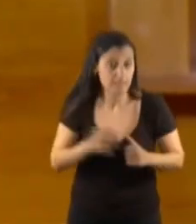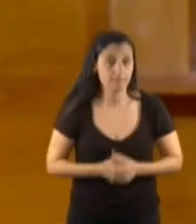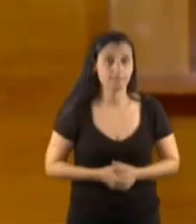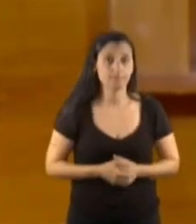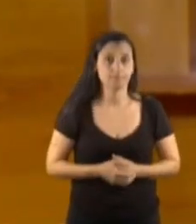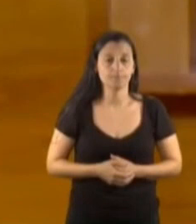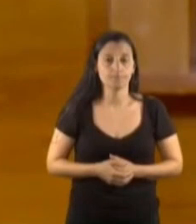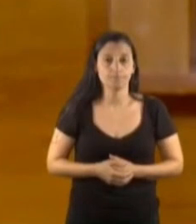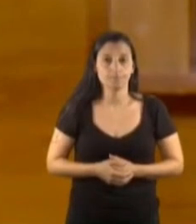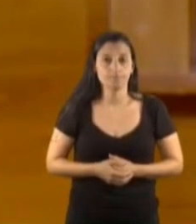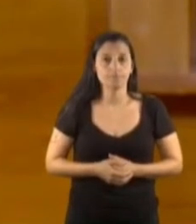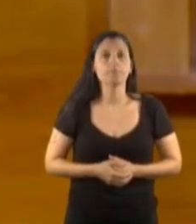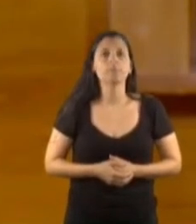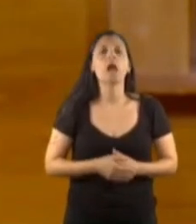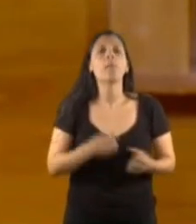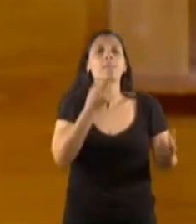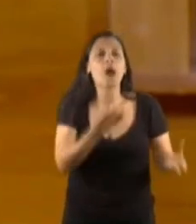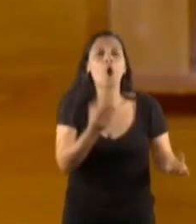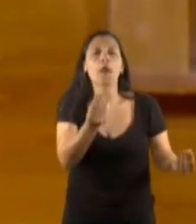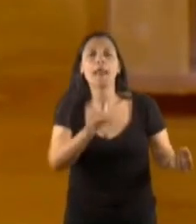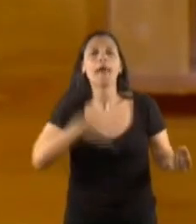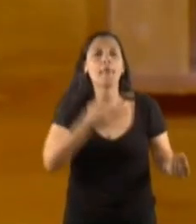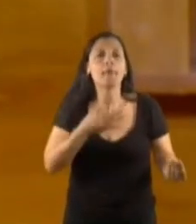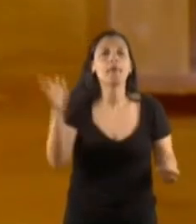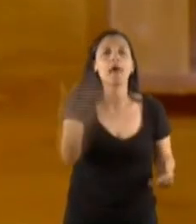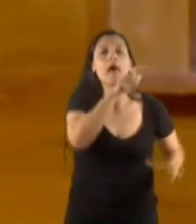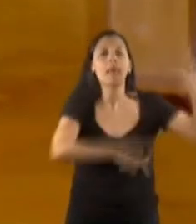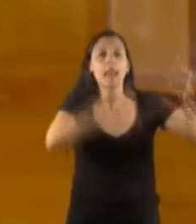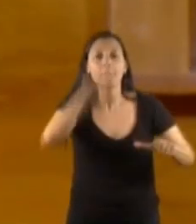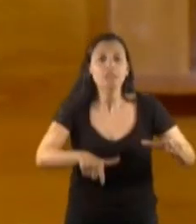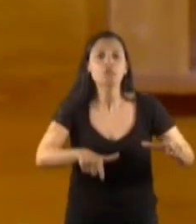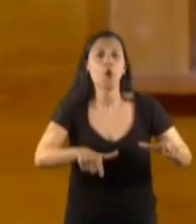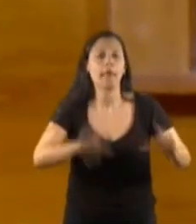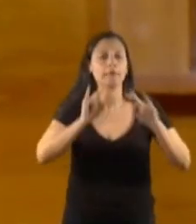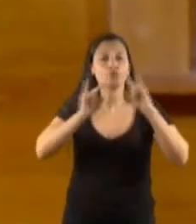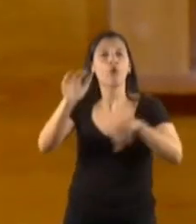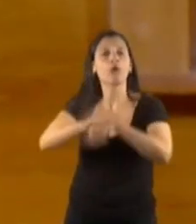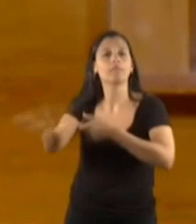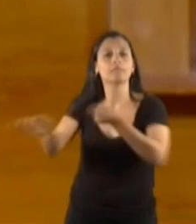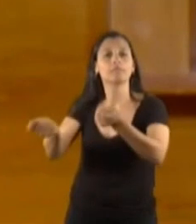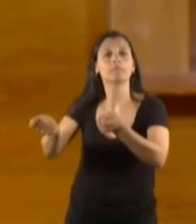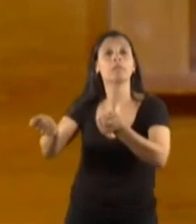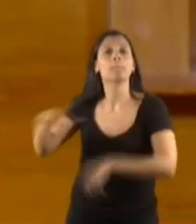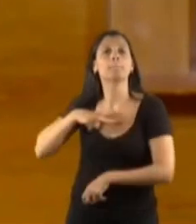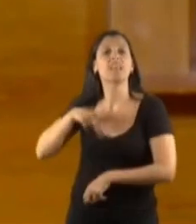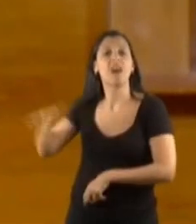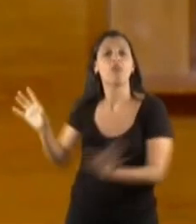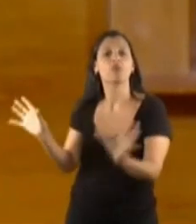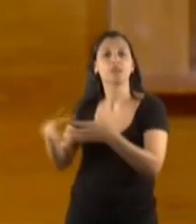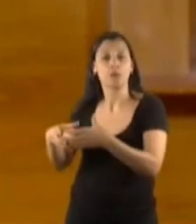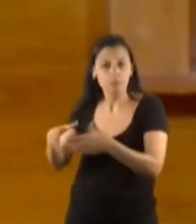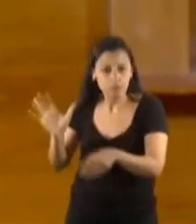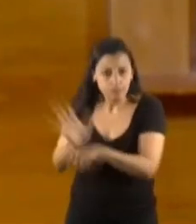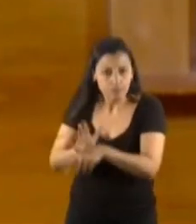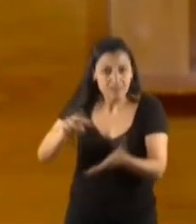la mejora de la vida de la gente muy a importar la voy a dejar las manos privadas lo que le está diciendo al mundo es que